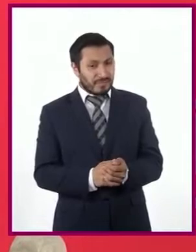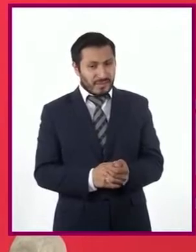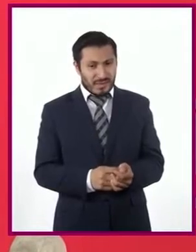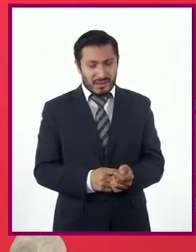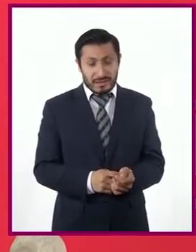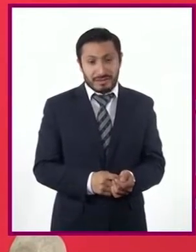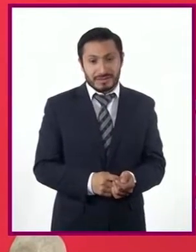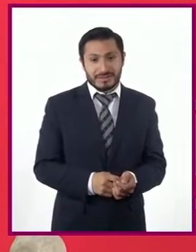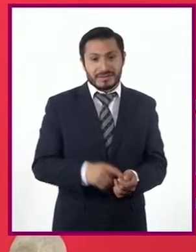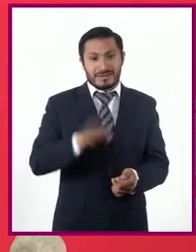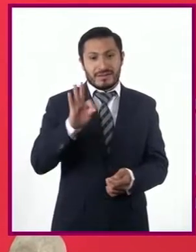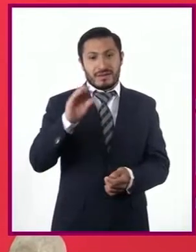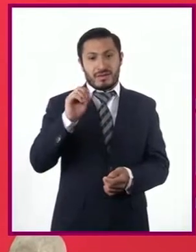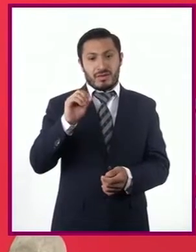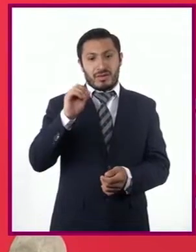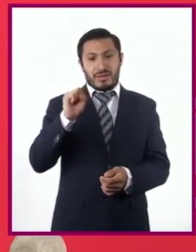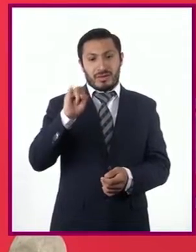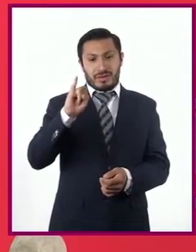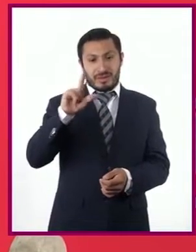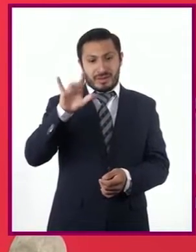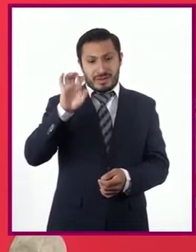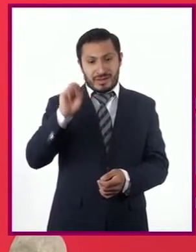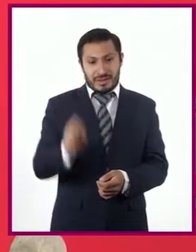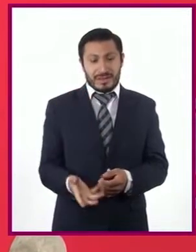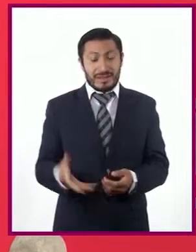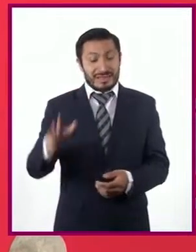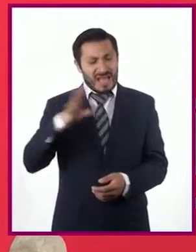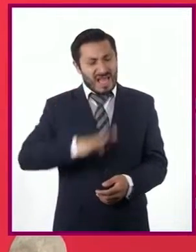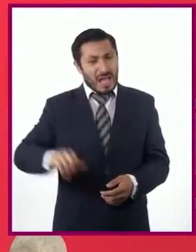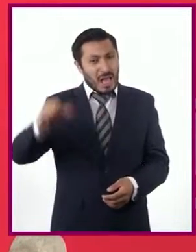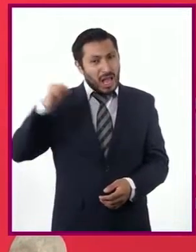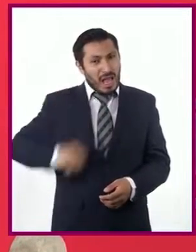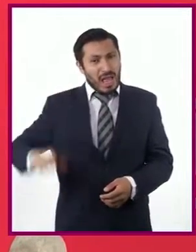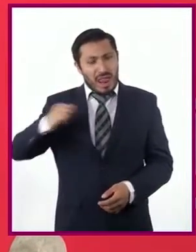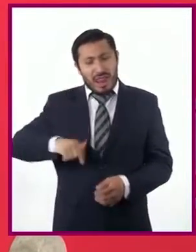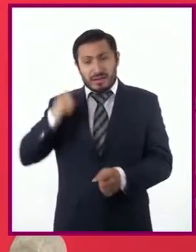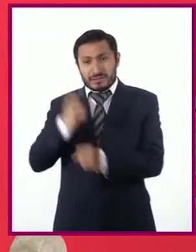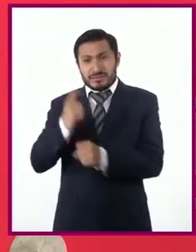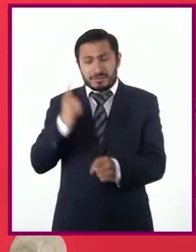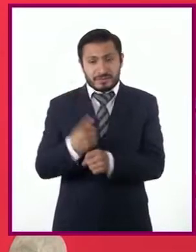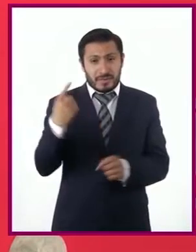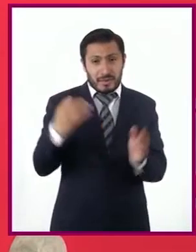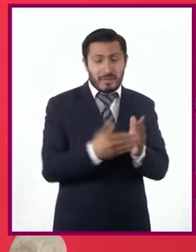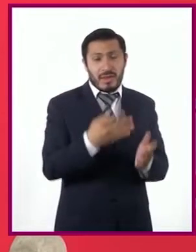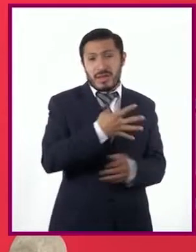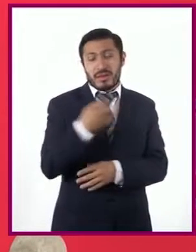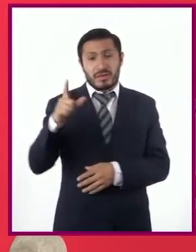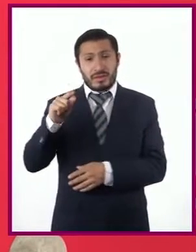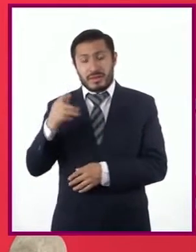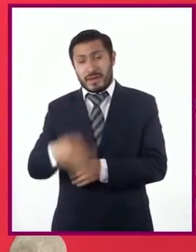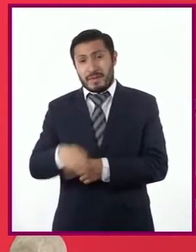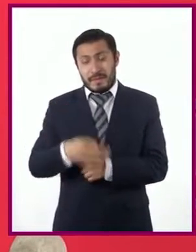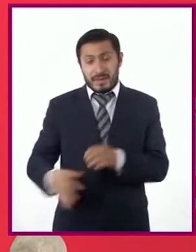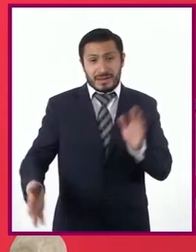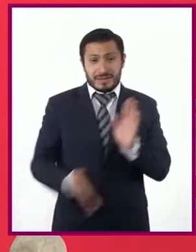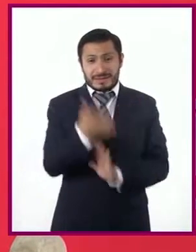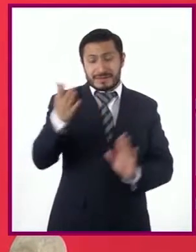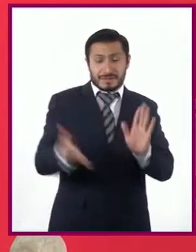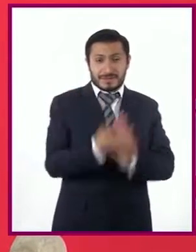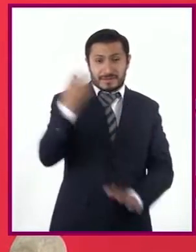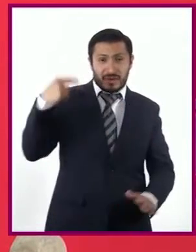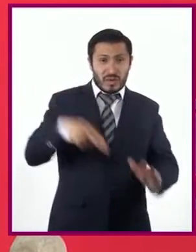Fósiles de un mamut ya habían sido encontrados en la década de los 70, mientras se construía el metro de la Ciudad de